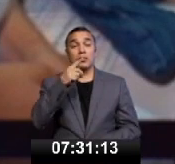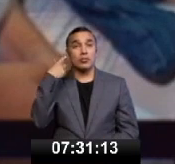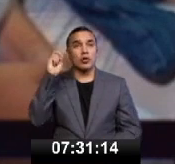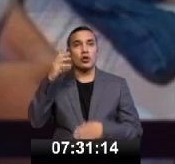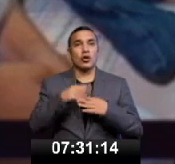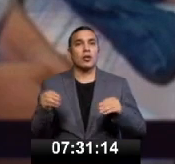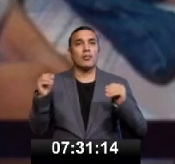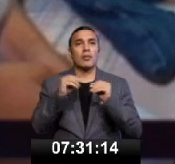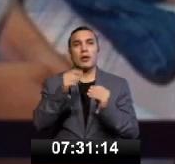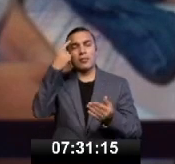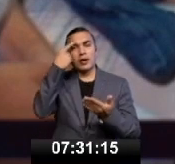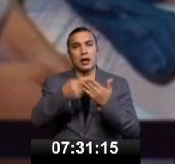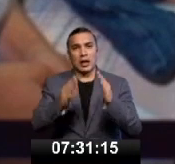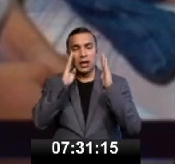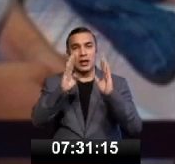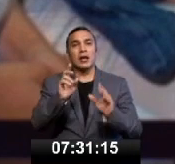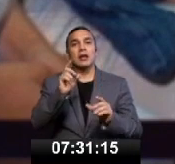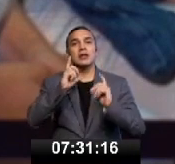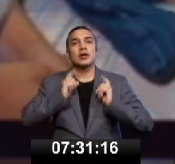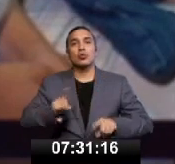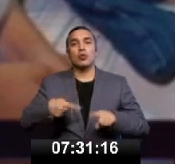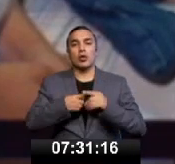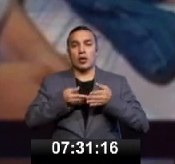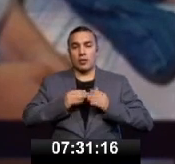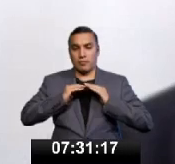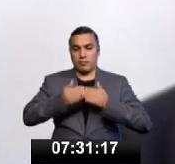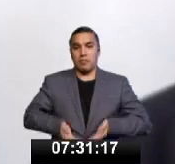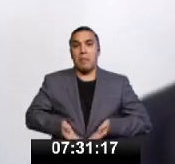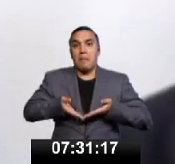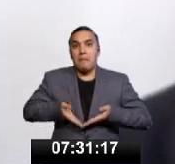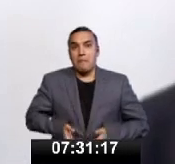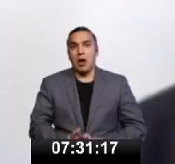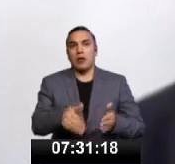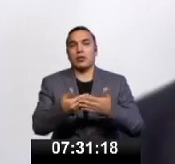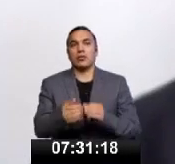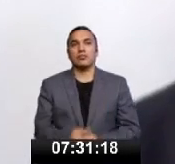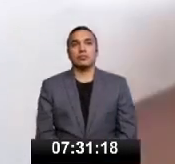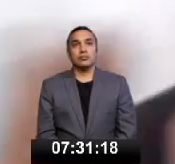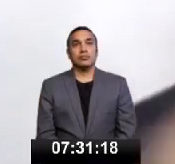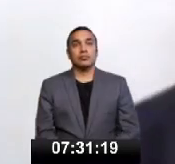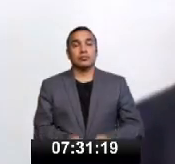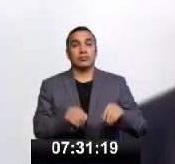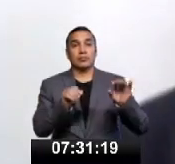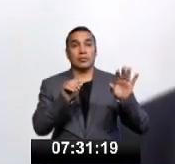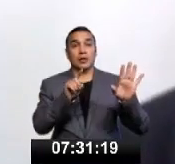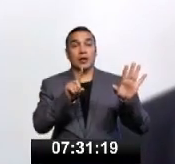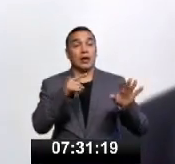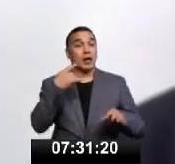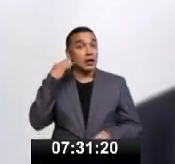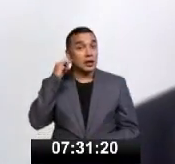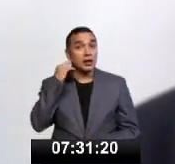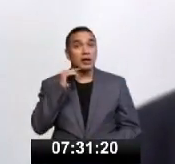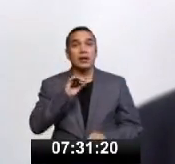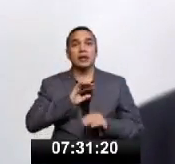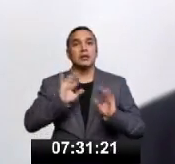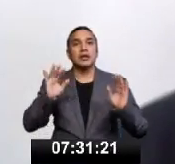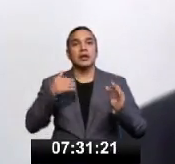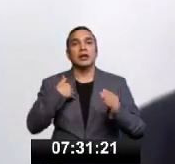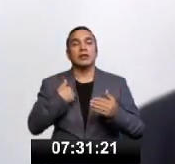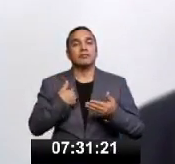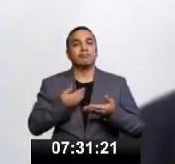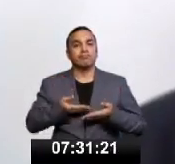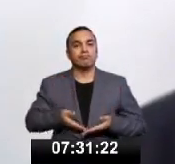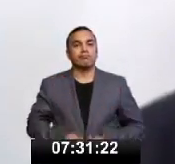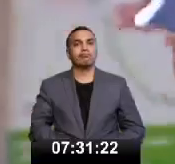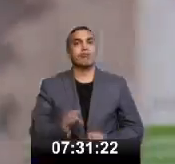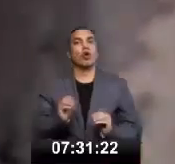dólares más por la atención de salud durante el embarazo, parto y posparto. 6 niñas de entre 10 y 14 años tuvieron un hijo, dieron a luz. Eso en el